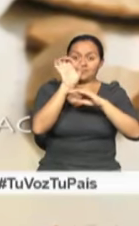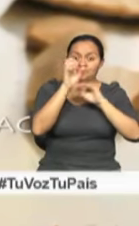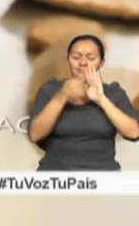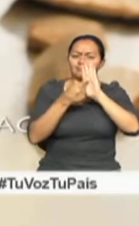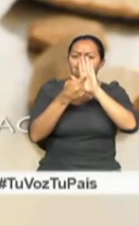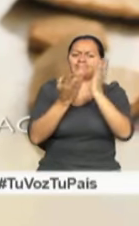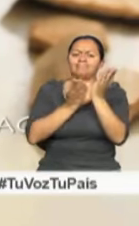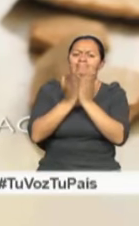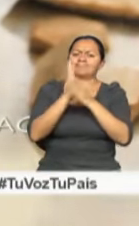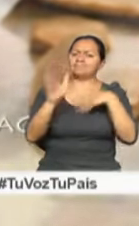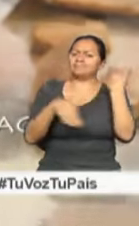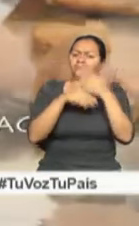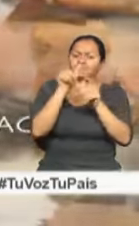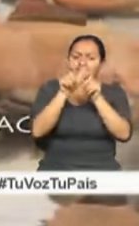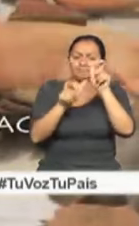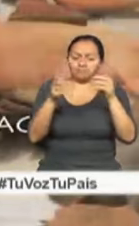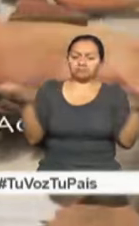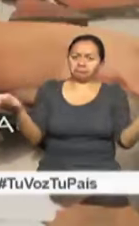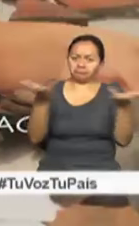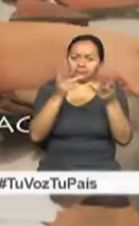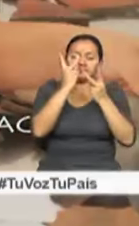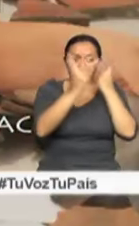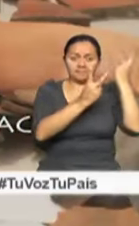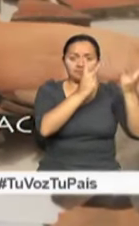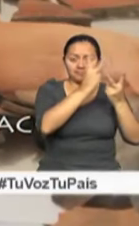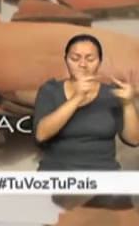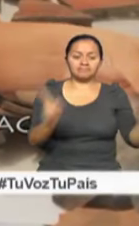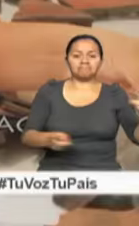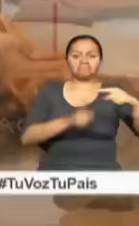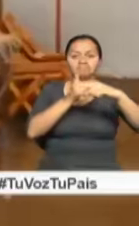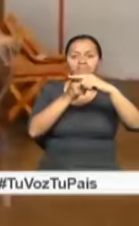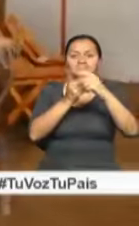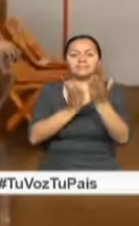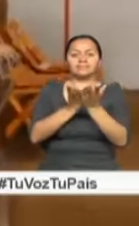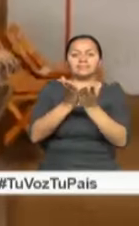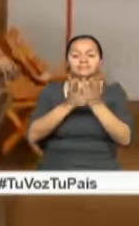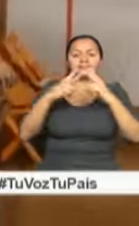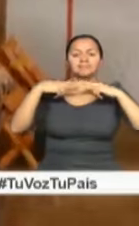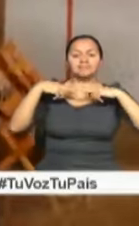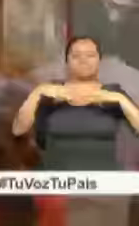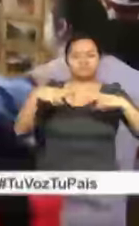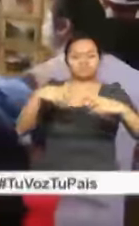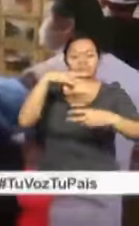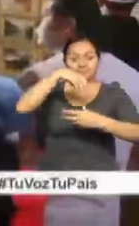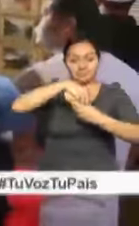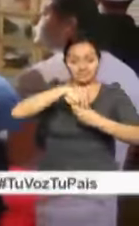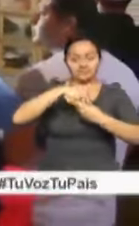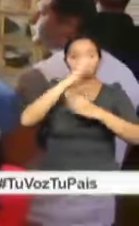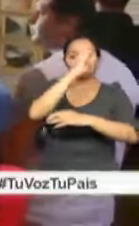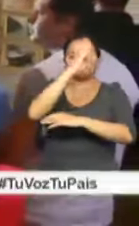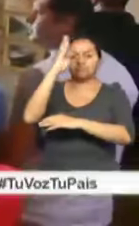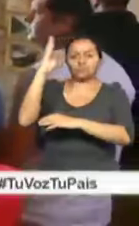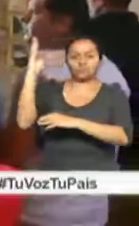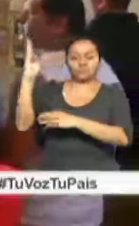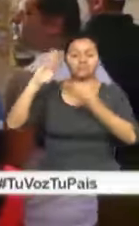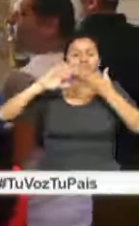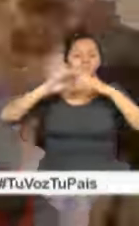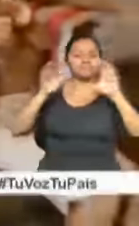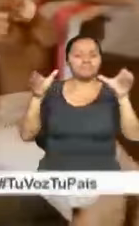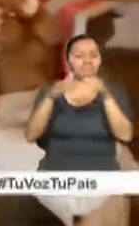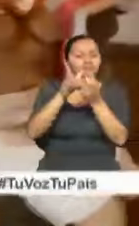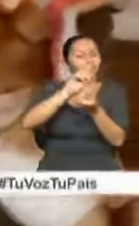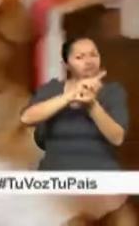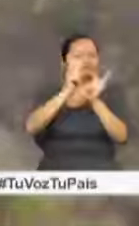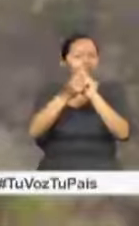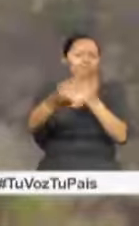la ciudadanía en general y se suma al Centro de Investigación Arqueológica, Biblioteca, Área de Encuentro Comunitario y el